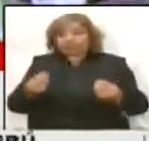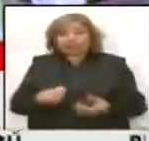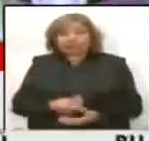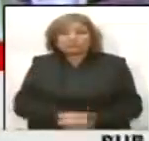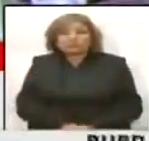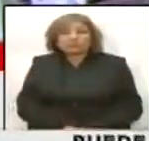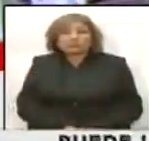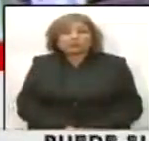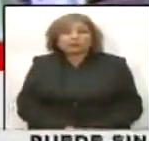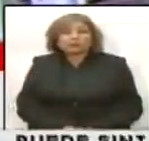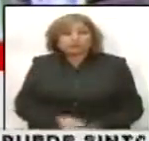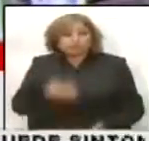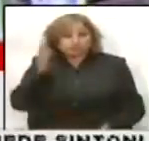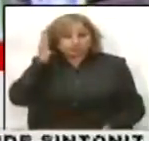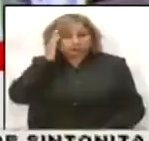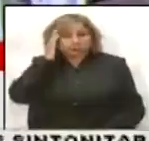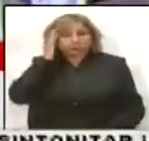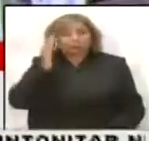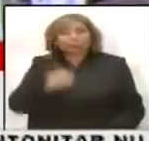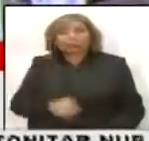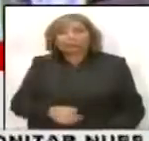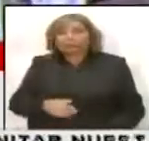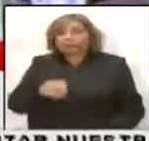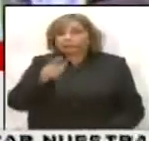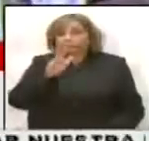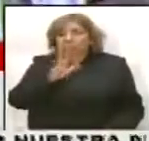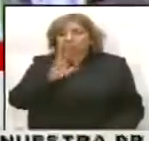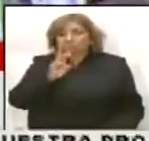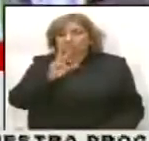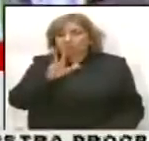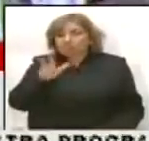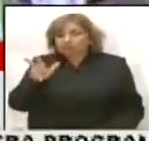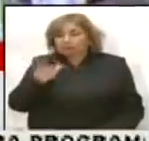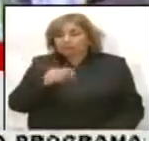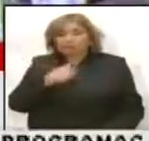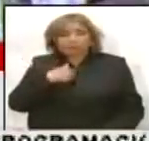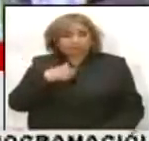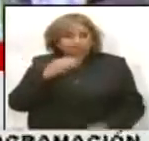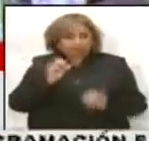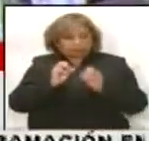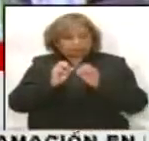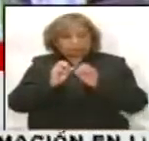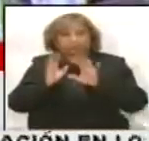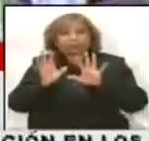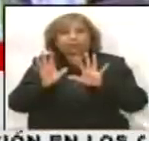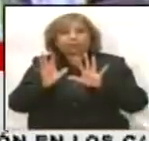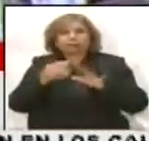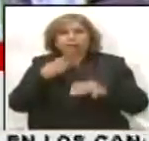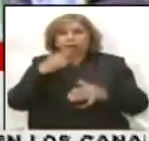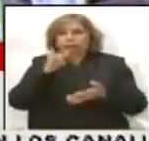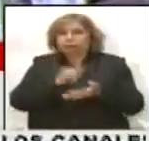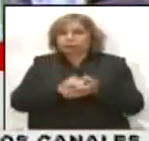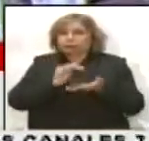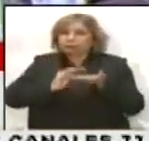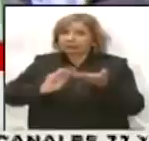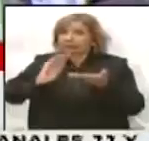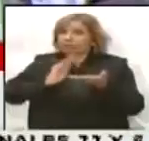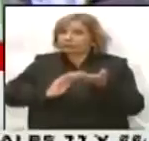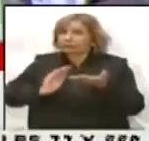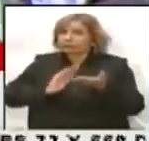leer por si alguien no lo sabe, pero el artículo 316A de apología del terrorismo señala claramente si la exaltación, justificación